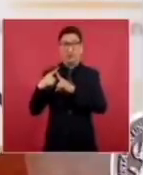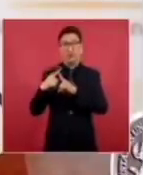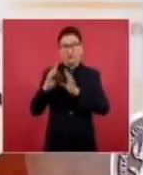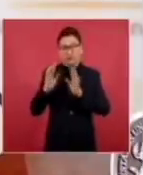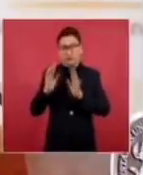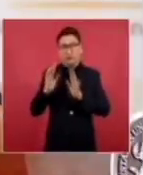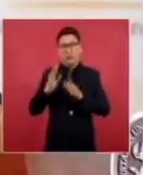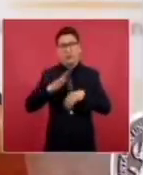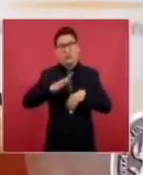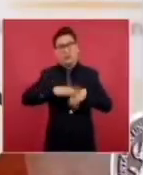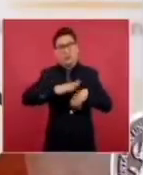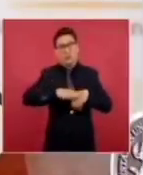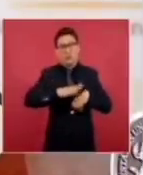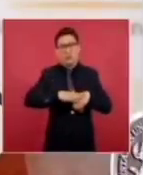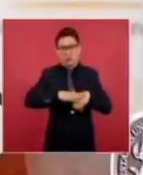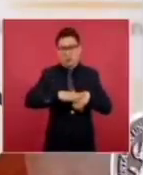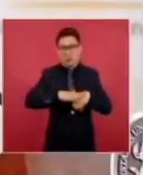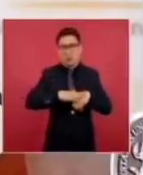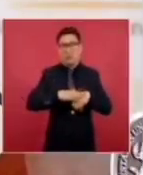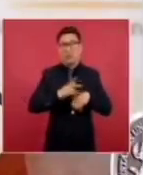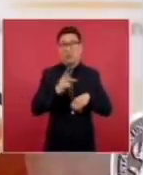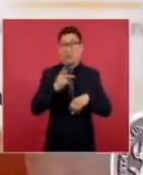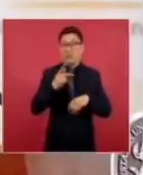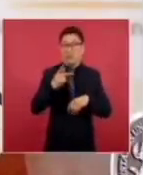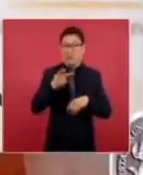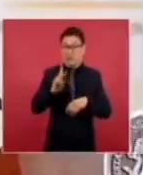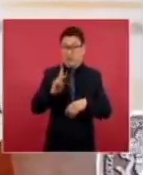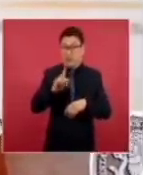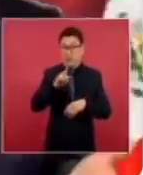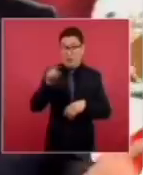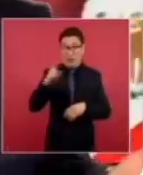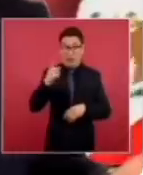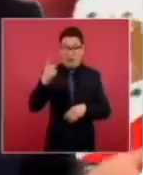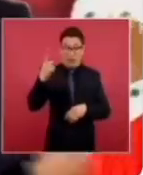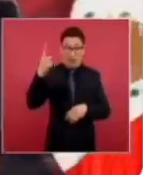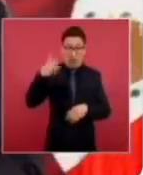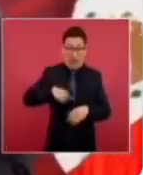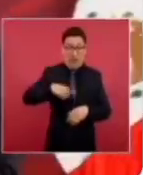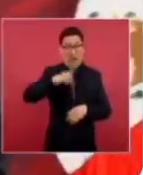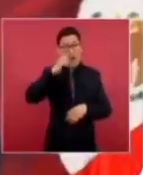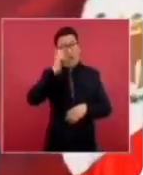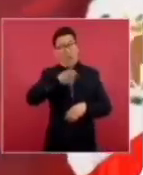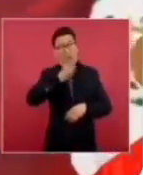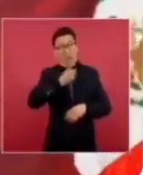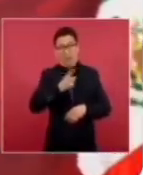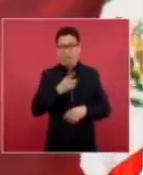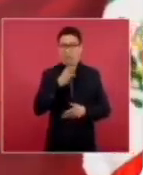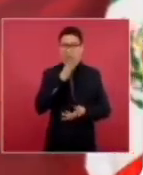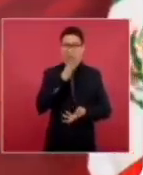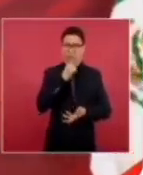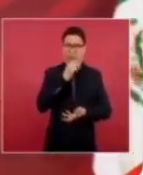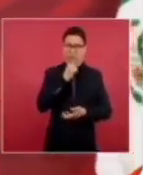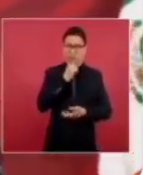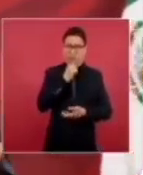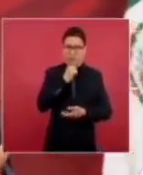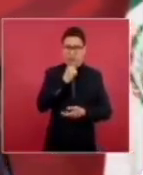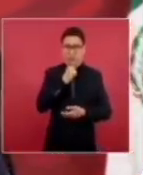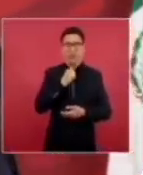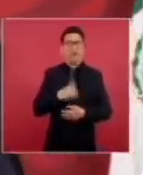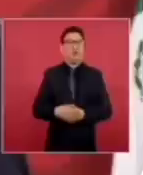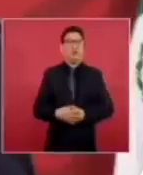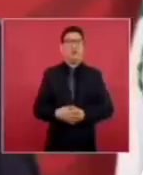bah a ponernos en el banquillo de los acusados si